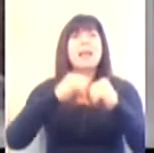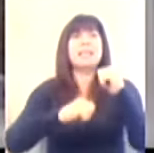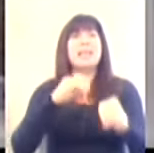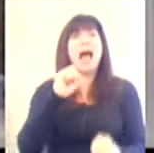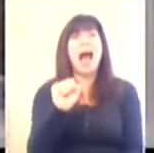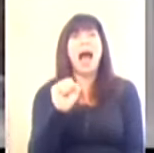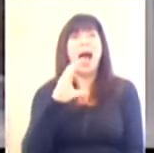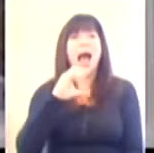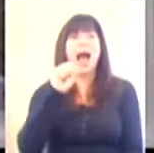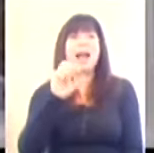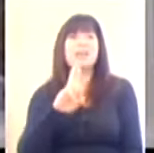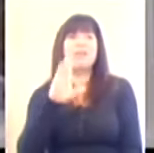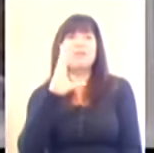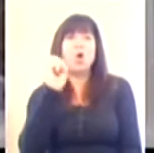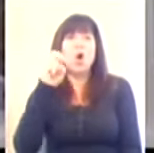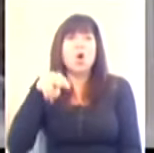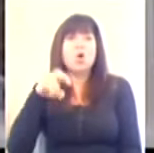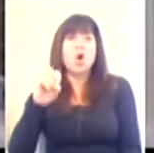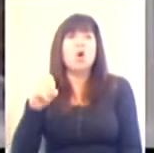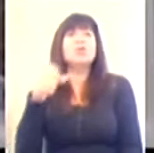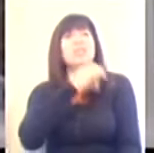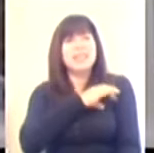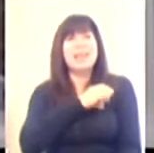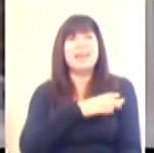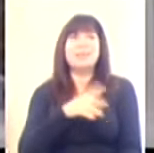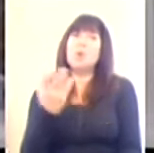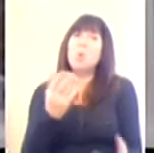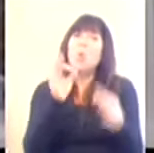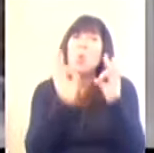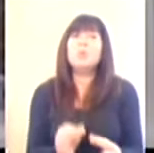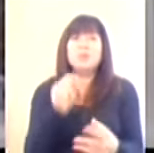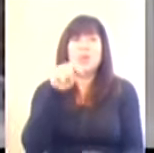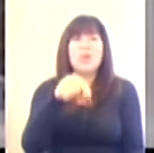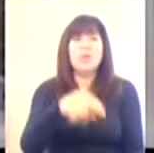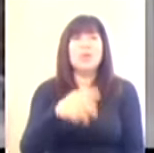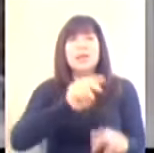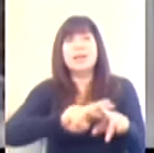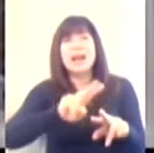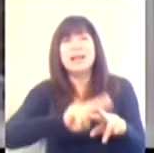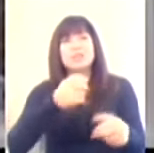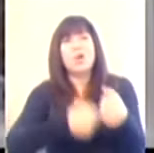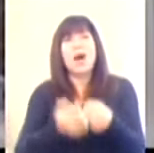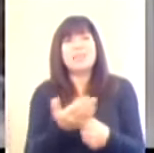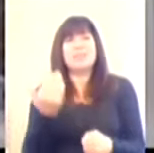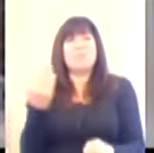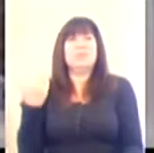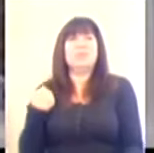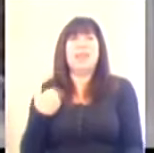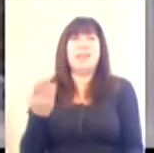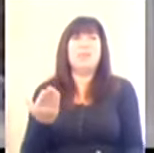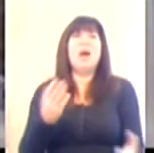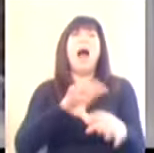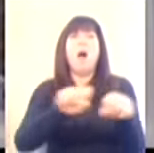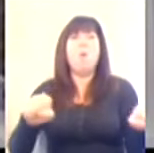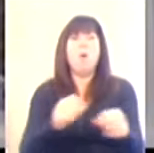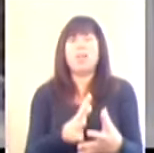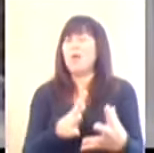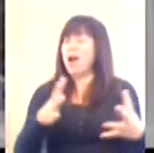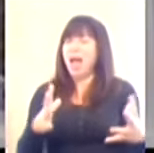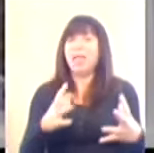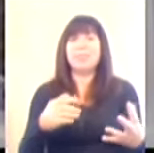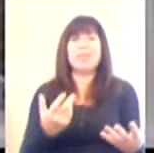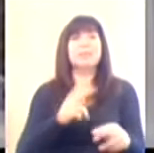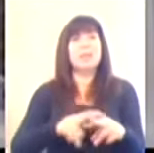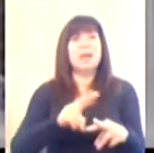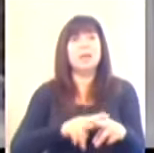día de hoy, coincidente con este seminario, se realizó, ¿verdad?, este gran acuerdo, donde se estableció no solo